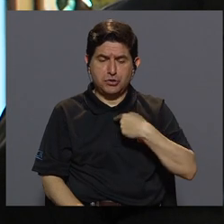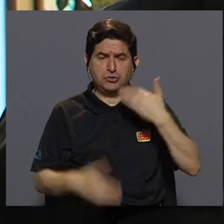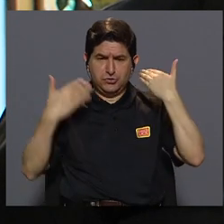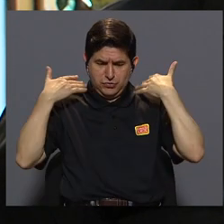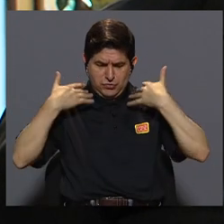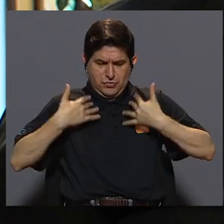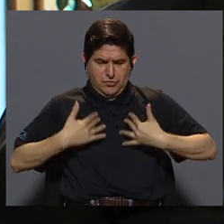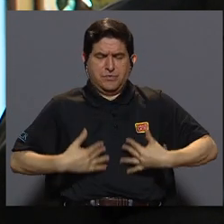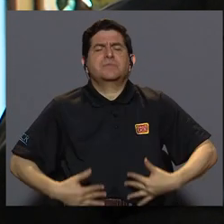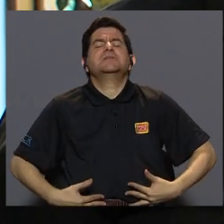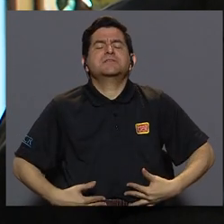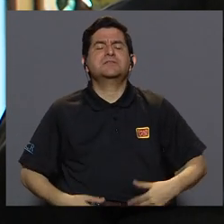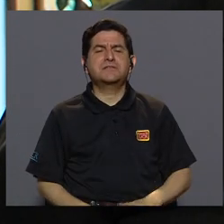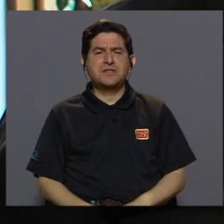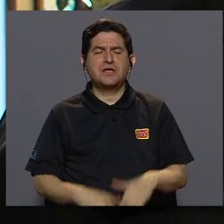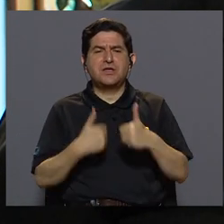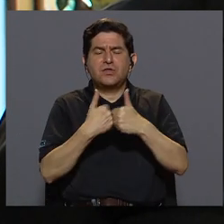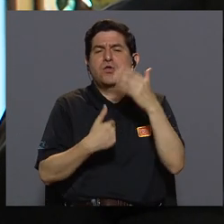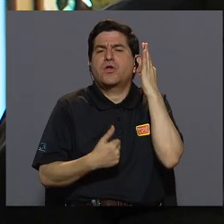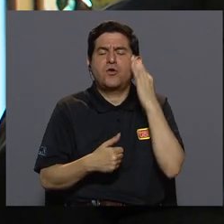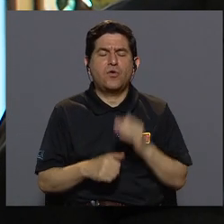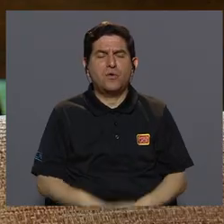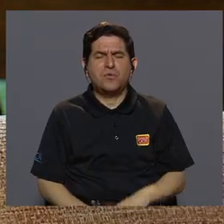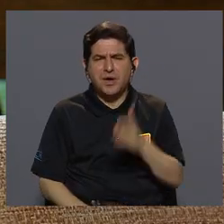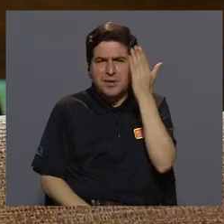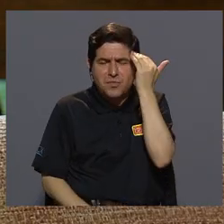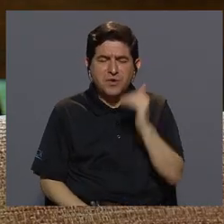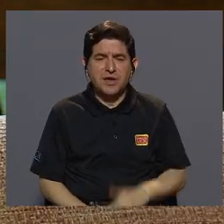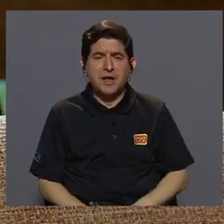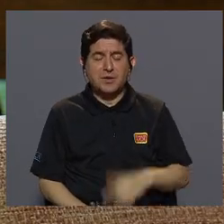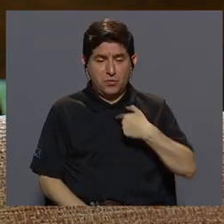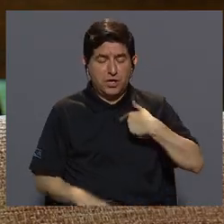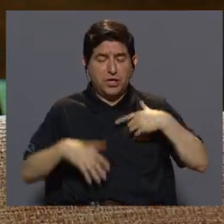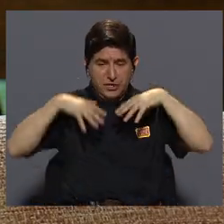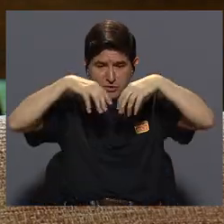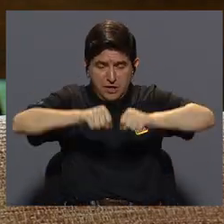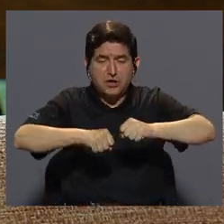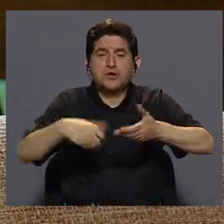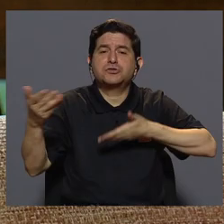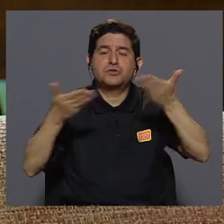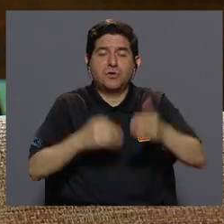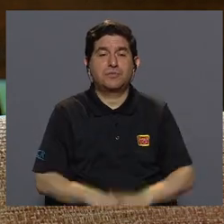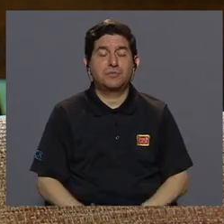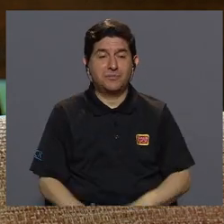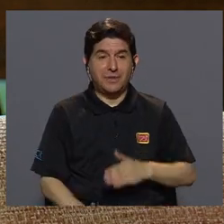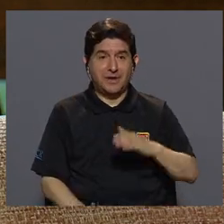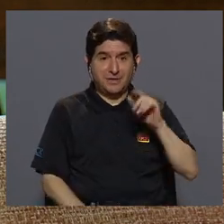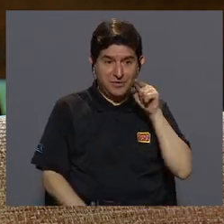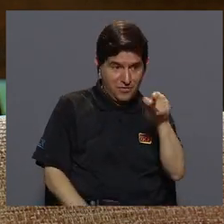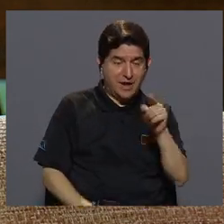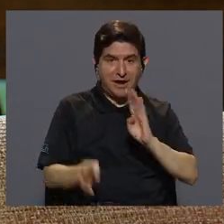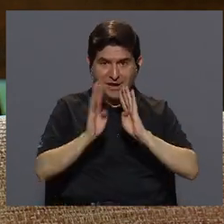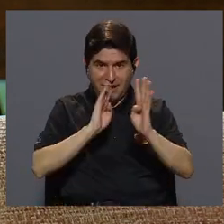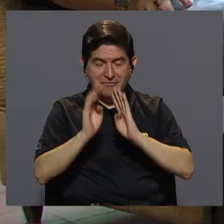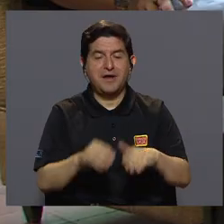vestido de novia, el de graduación me sirve. Exactamente. Cuando ya Rodrigo fue a hablar con papá y